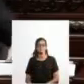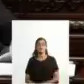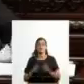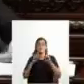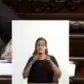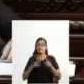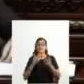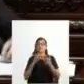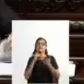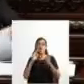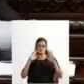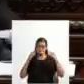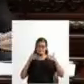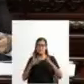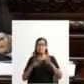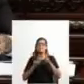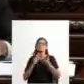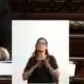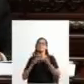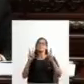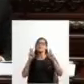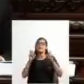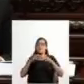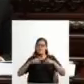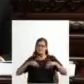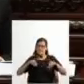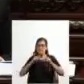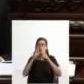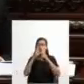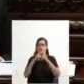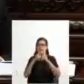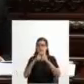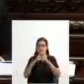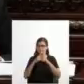También se ha hablado de la concentración de la tierra y los arrendamientos.